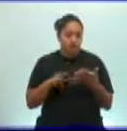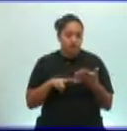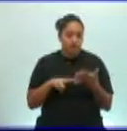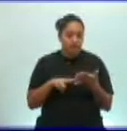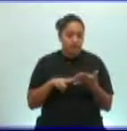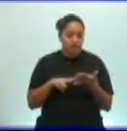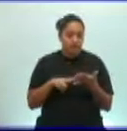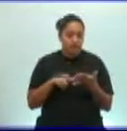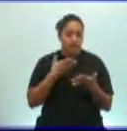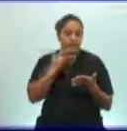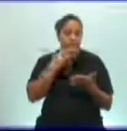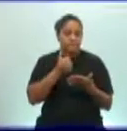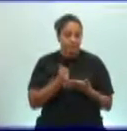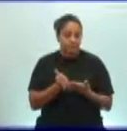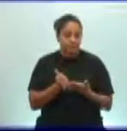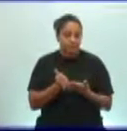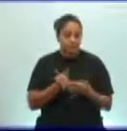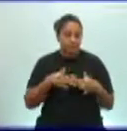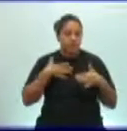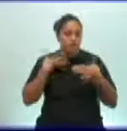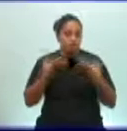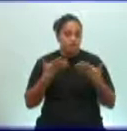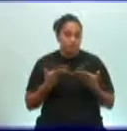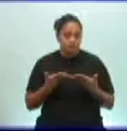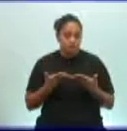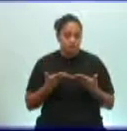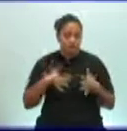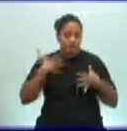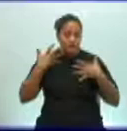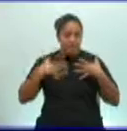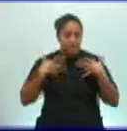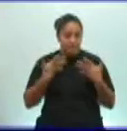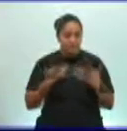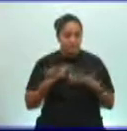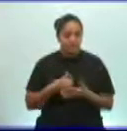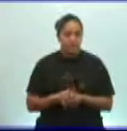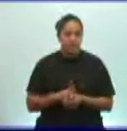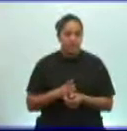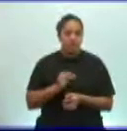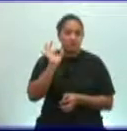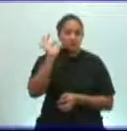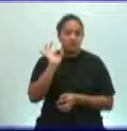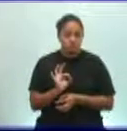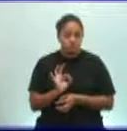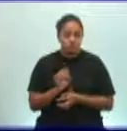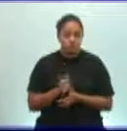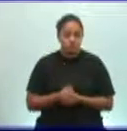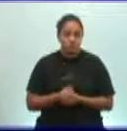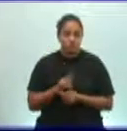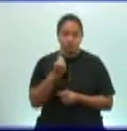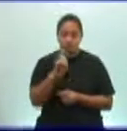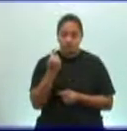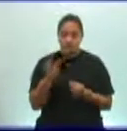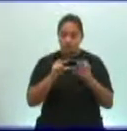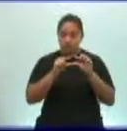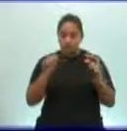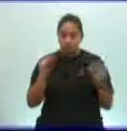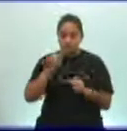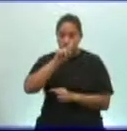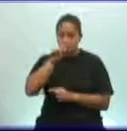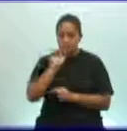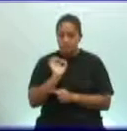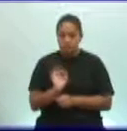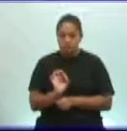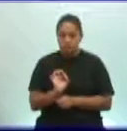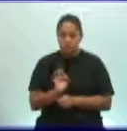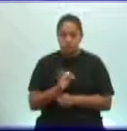correcta, fluida, expresiva, dándole la entonación correcta a las oraciones interrogativas y